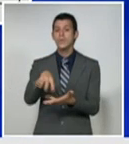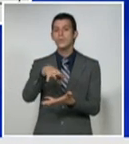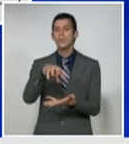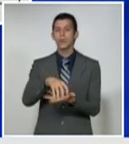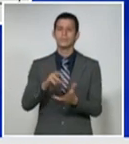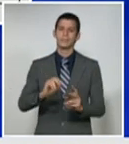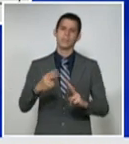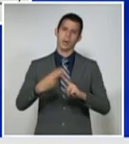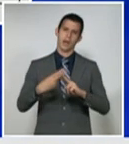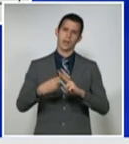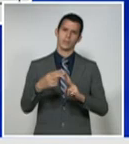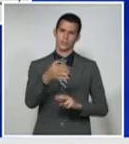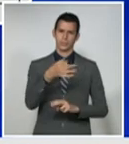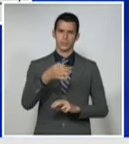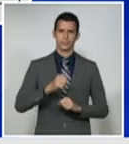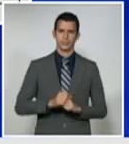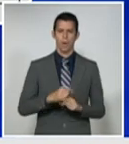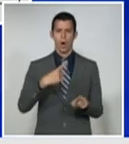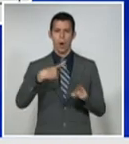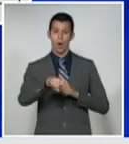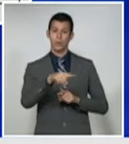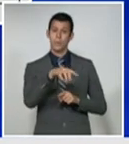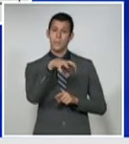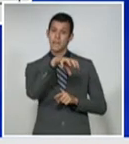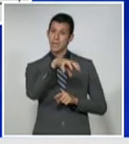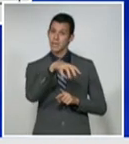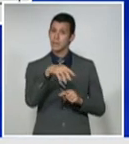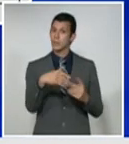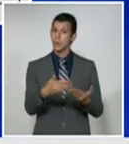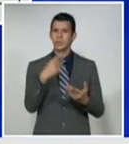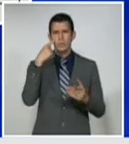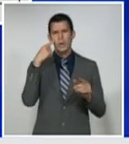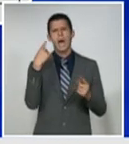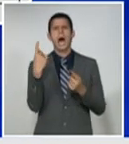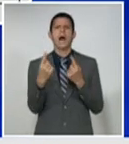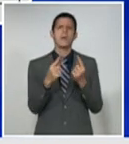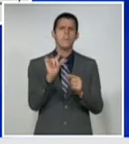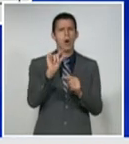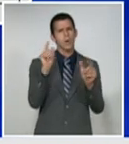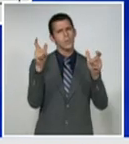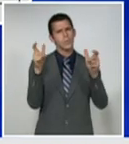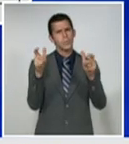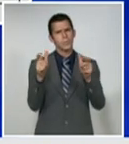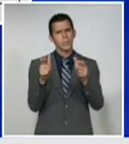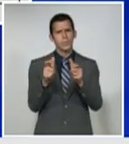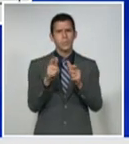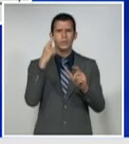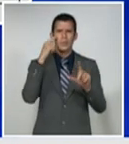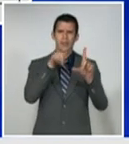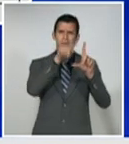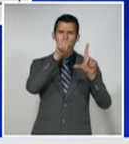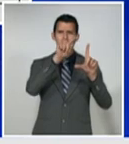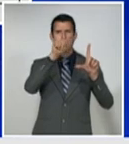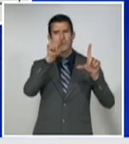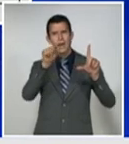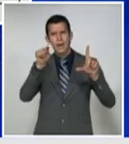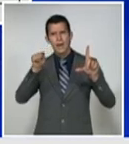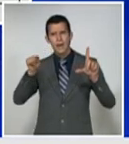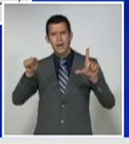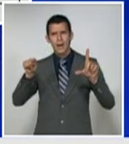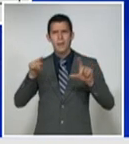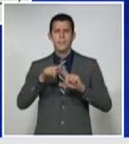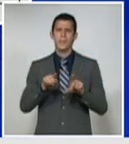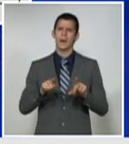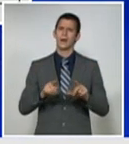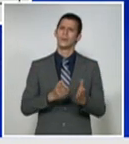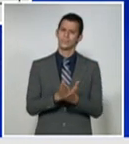Río, una curva que está descendiendo, todavía, reitero, en el tercer lugar de las tasas más